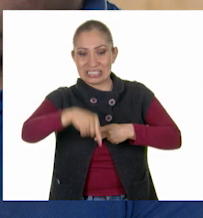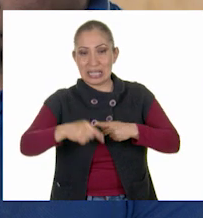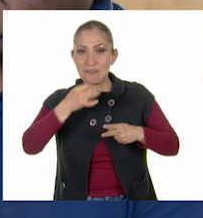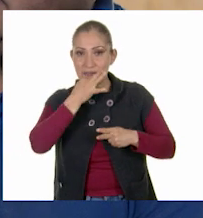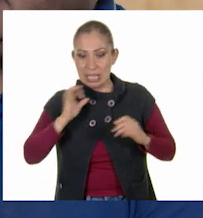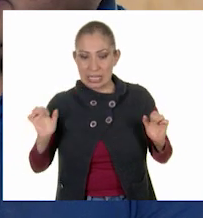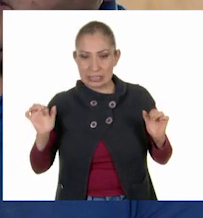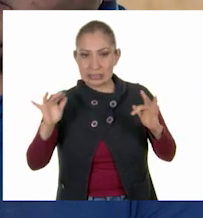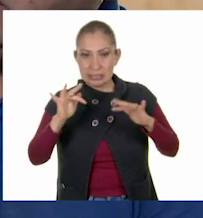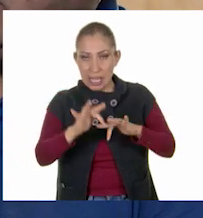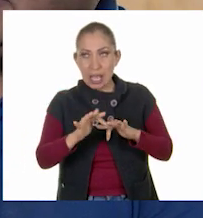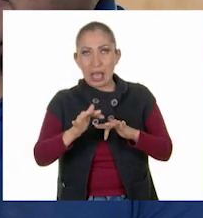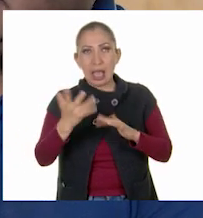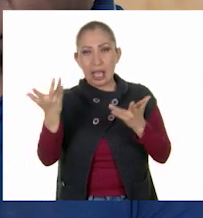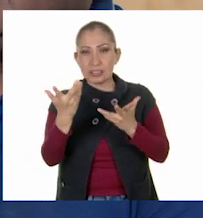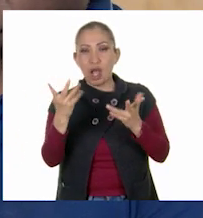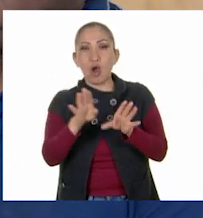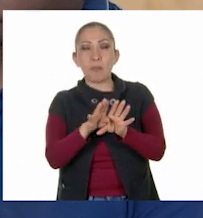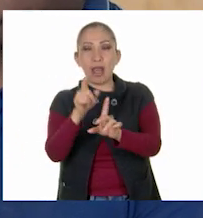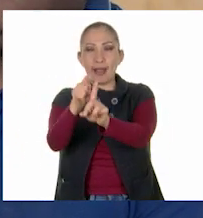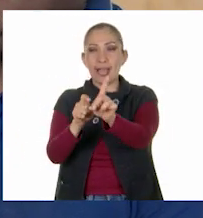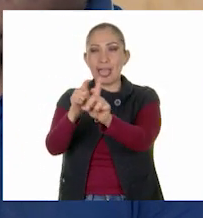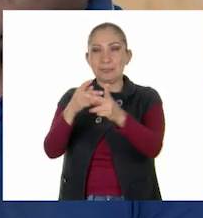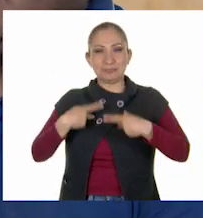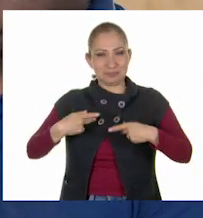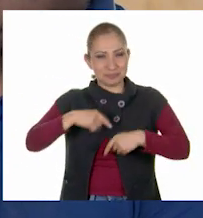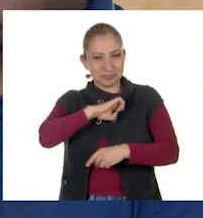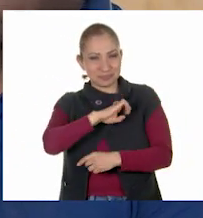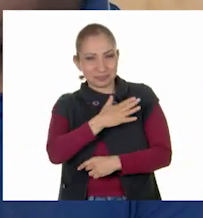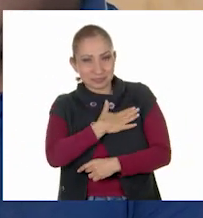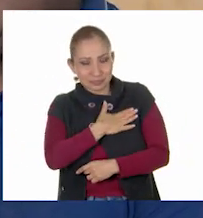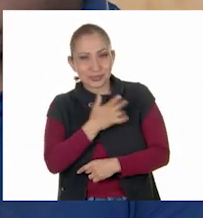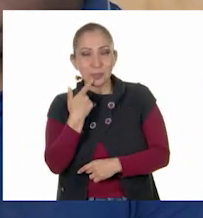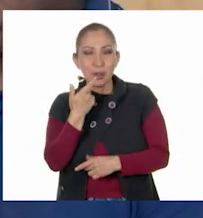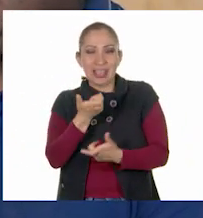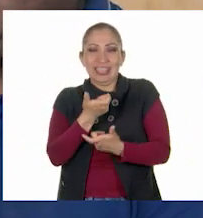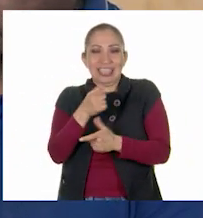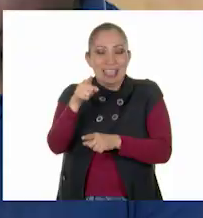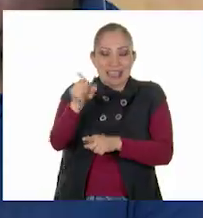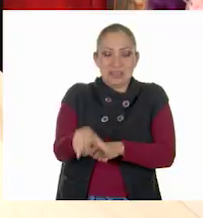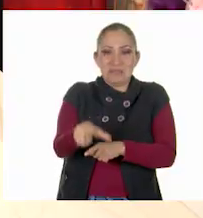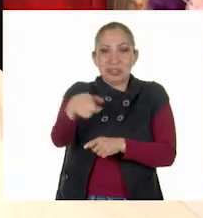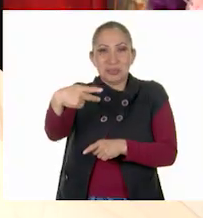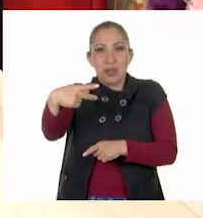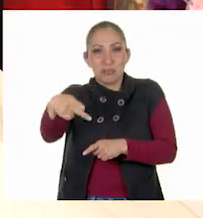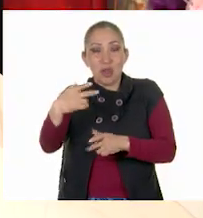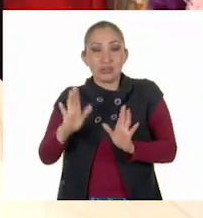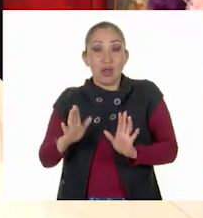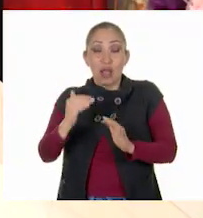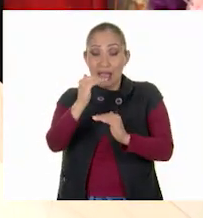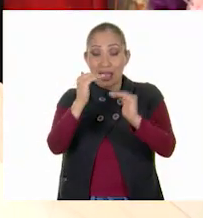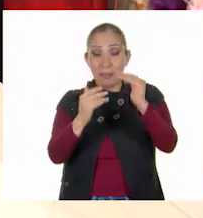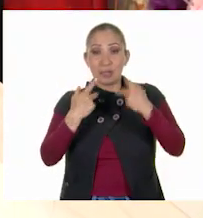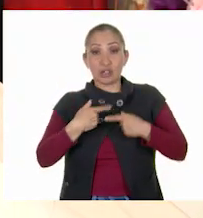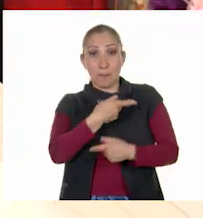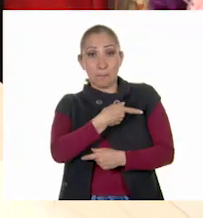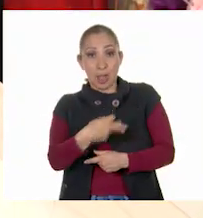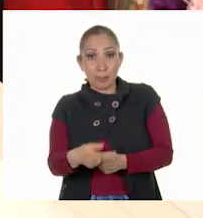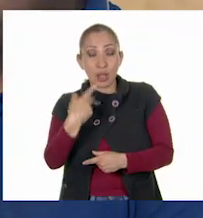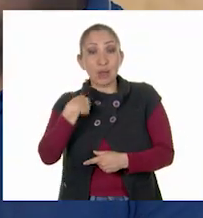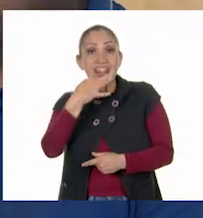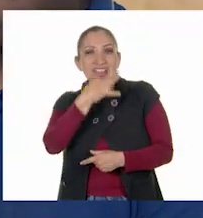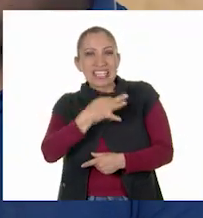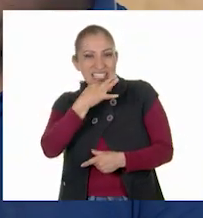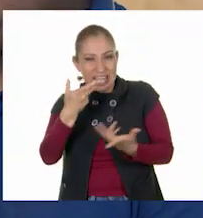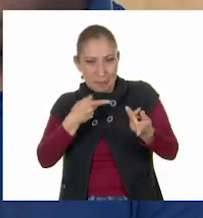carnaval haciéndole sátira hacia los españoles, una burla hacia ellos. La clase baja hacía sus